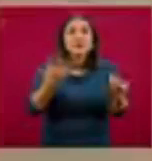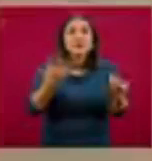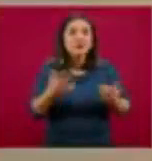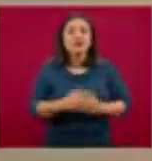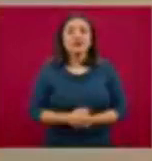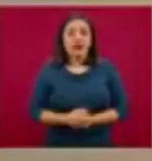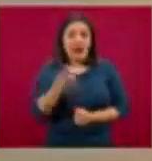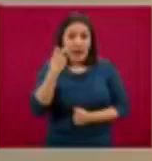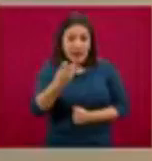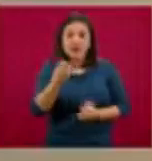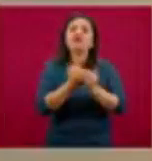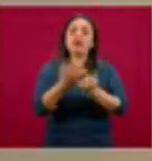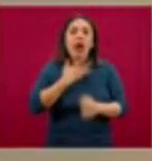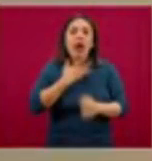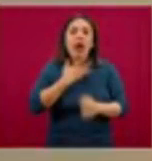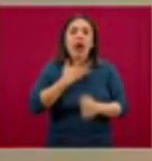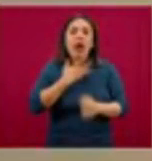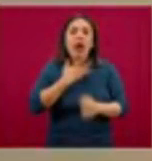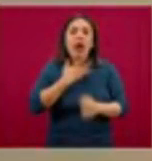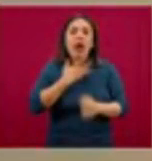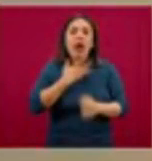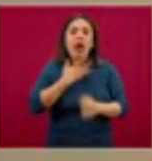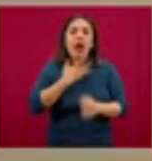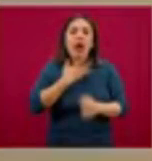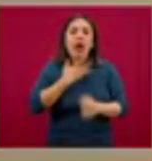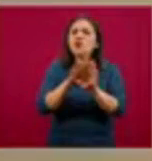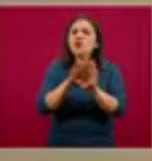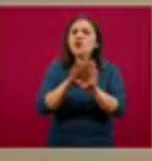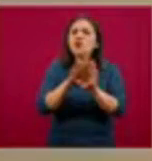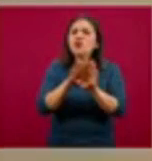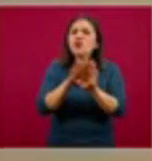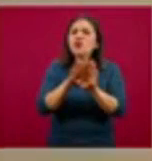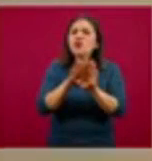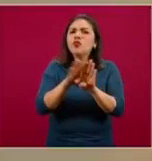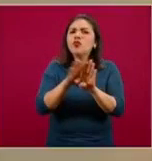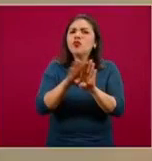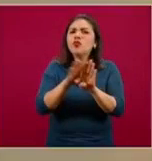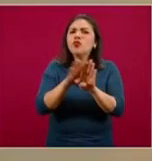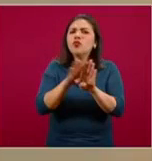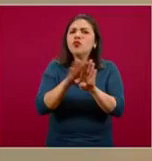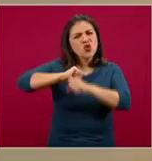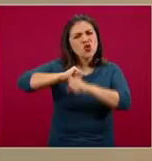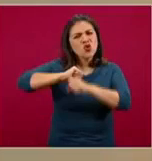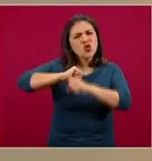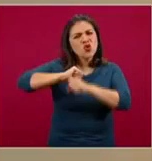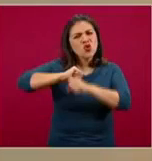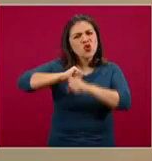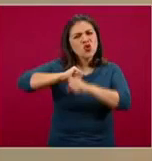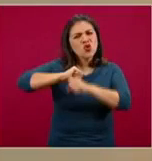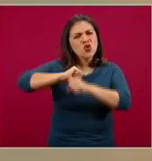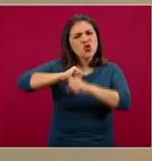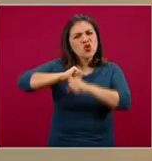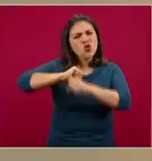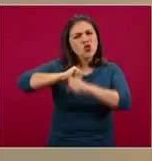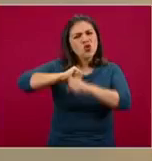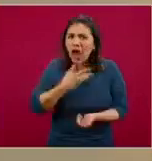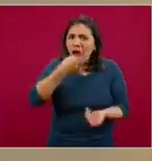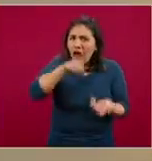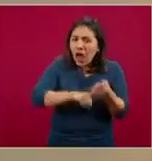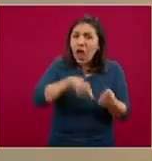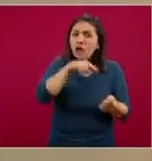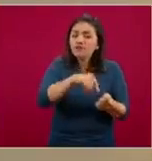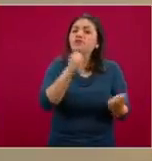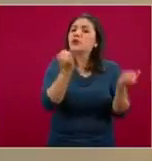Y con esto también se casos de síndrome COVID, ¿sí? Y si cumplen la definición operacional de casos, se